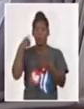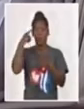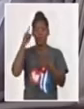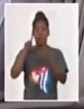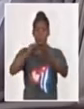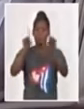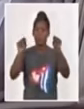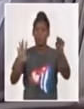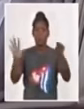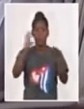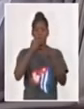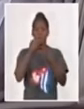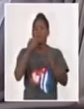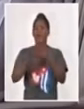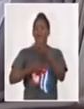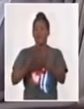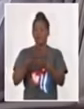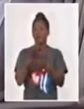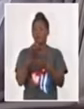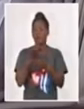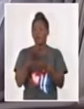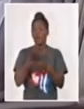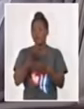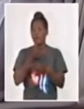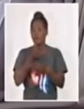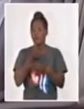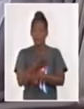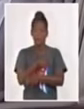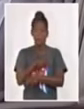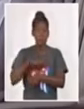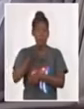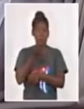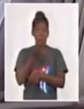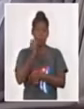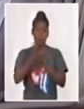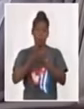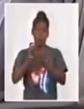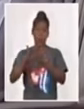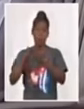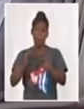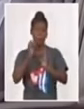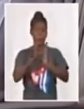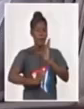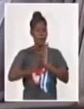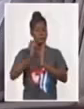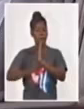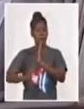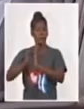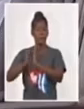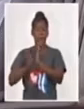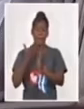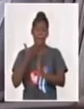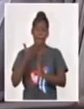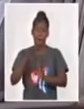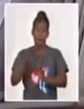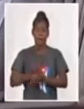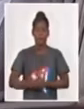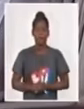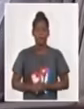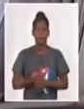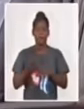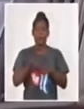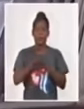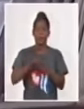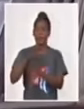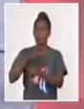a que algo así, que facilite también la vida de la familia y el poder adquisitivo de la familia, se implemente. Las casas de comisionistas,